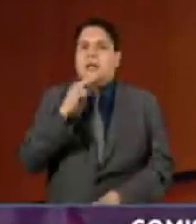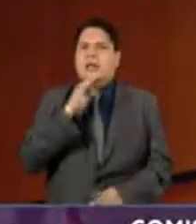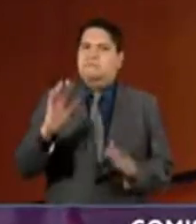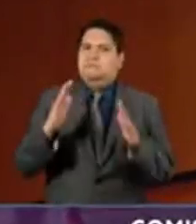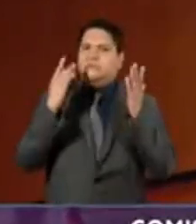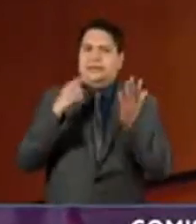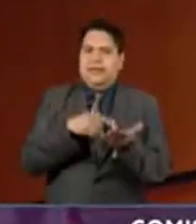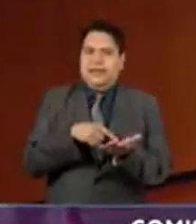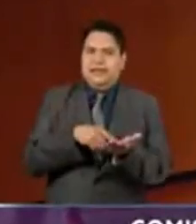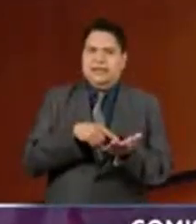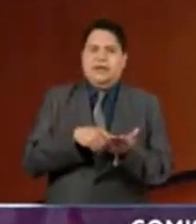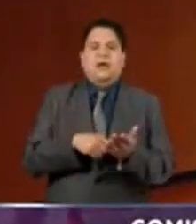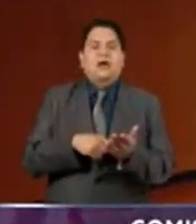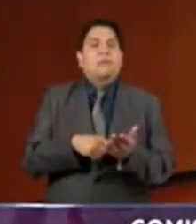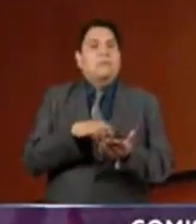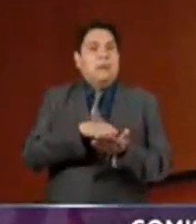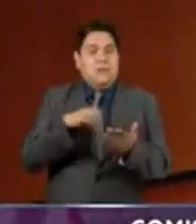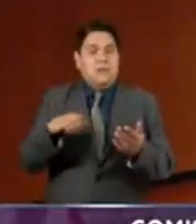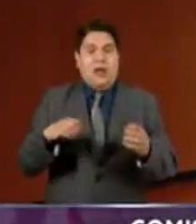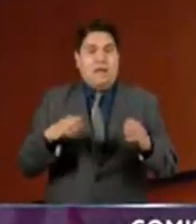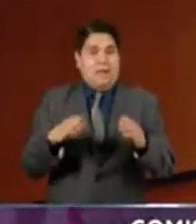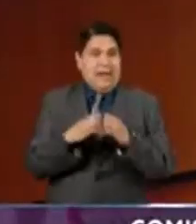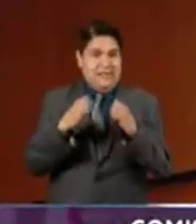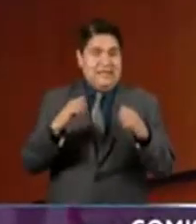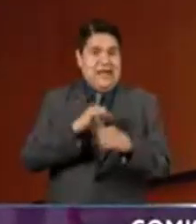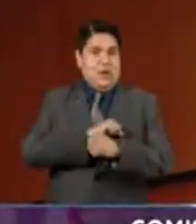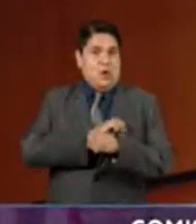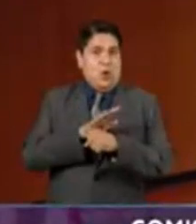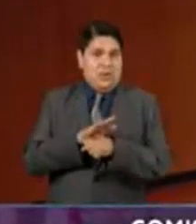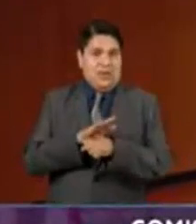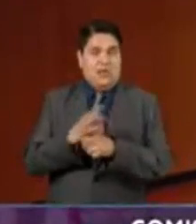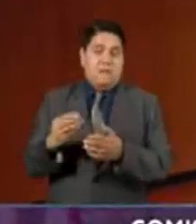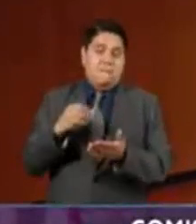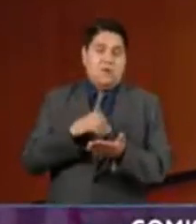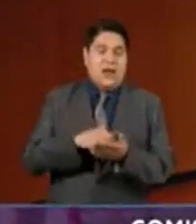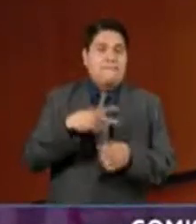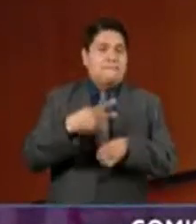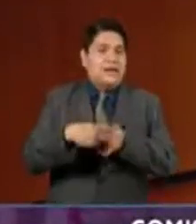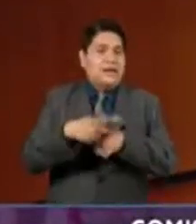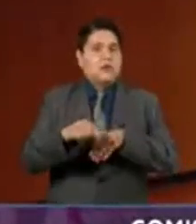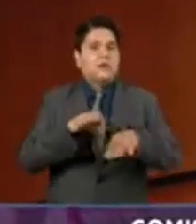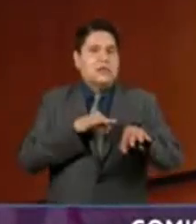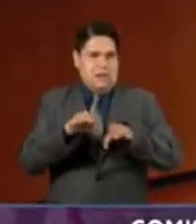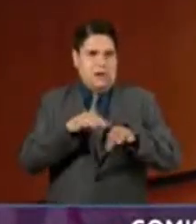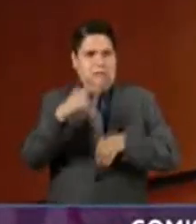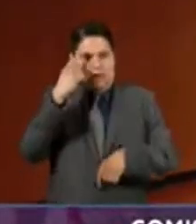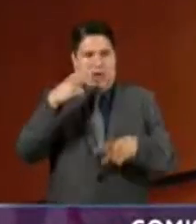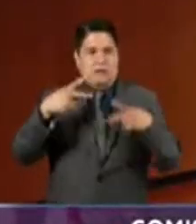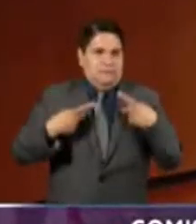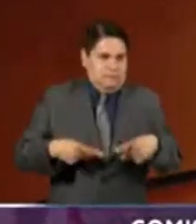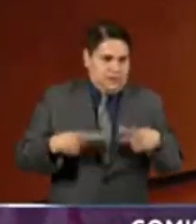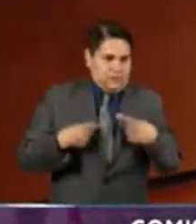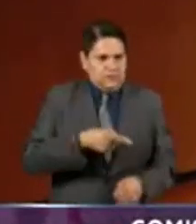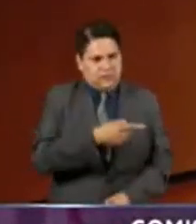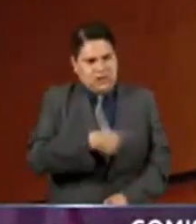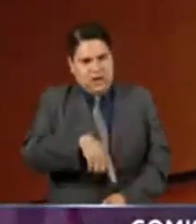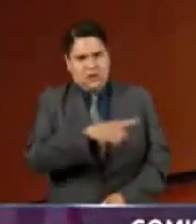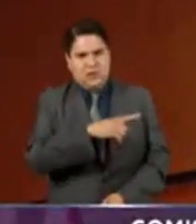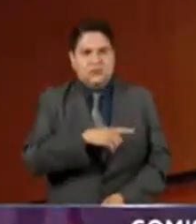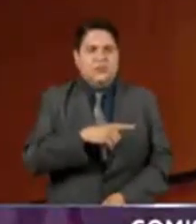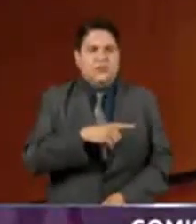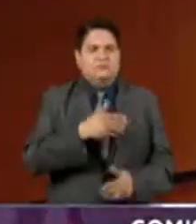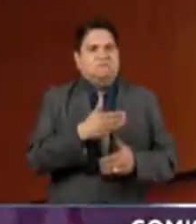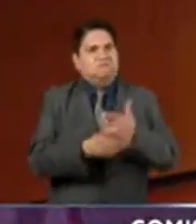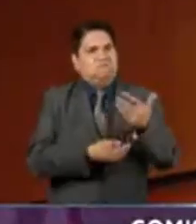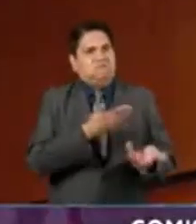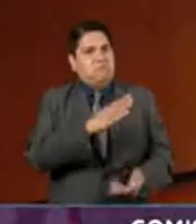catalogada la enfermedad de COVID-19 como riesgo de trabajo para que puedan ser indemnizados en caso de incapacidad